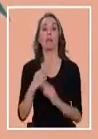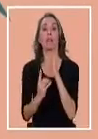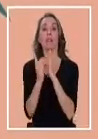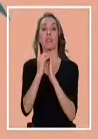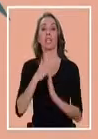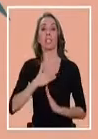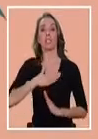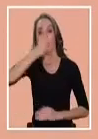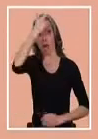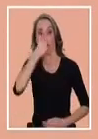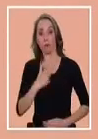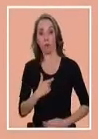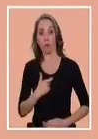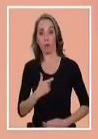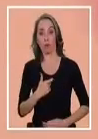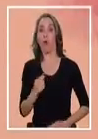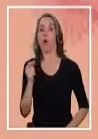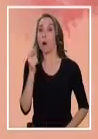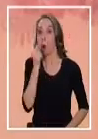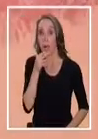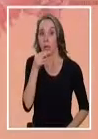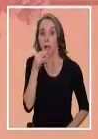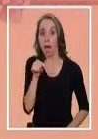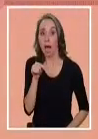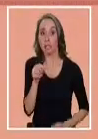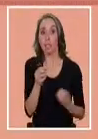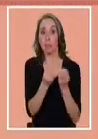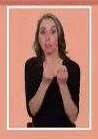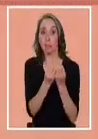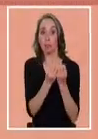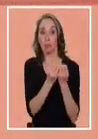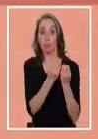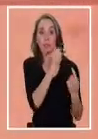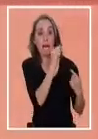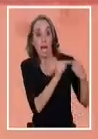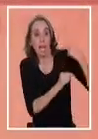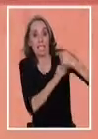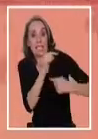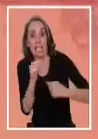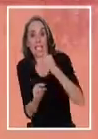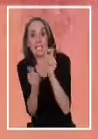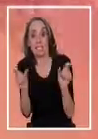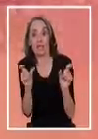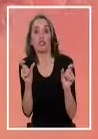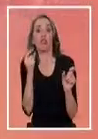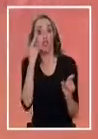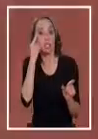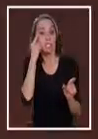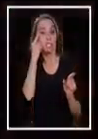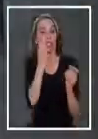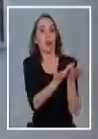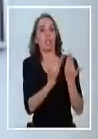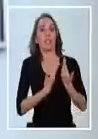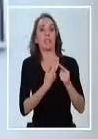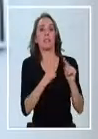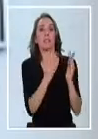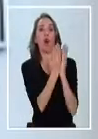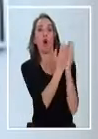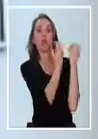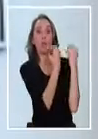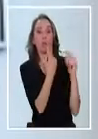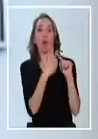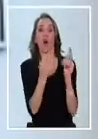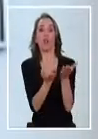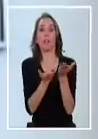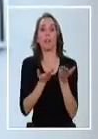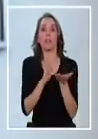desarrollo personal. En este minuto tenemos varias generaciones de chinos que han tenido acceso a otro tipo de educación,